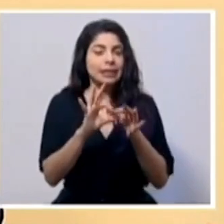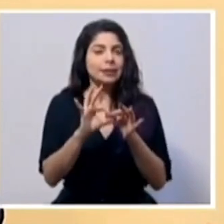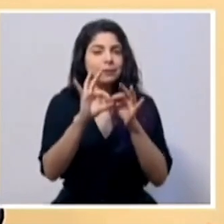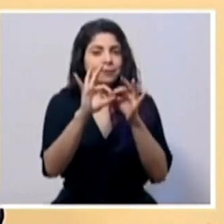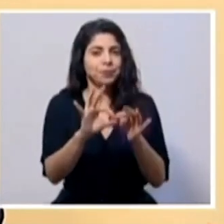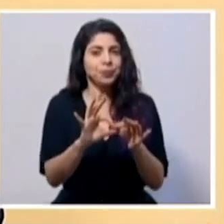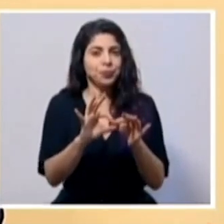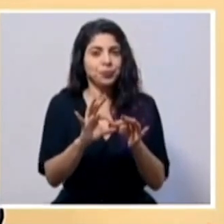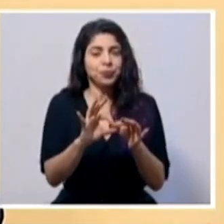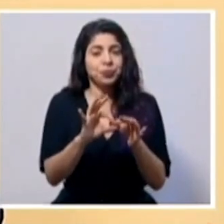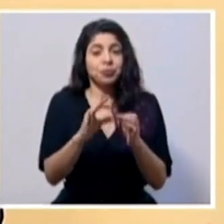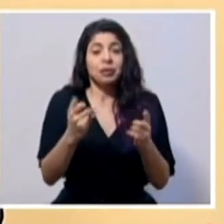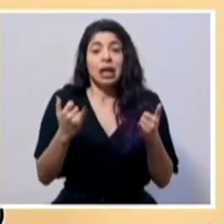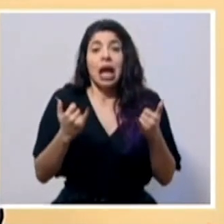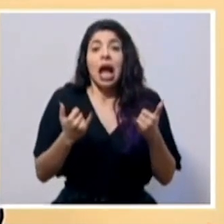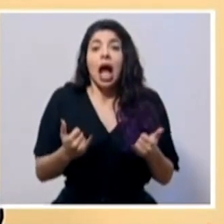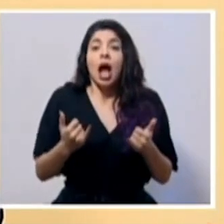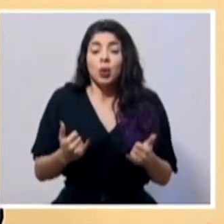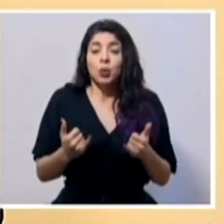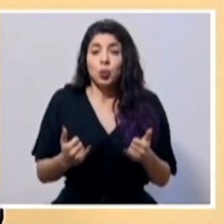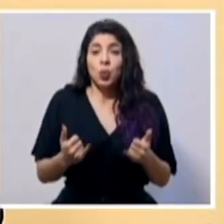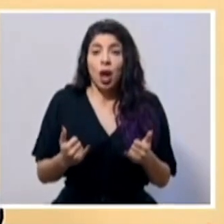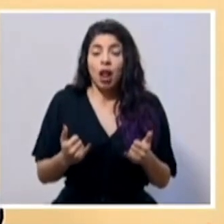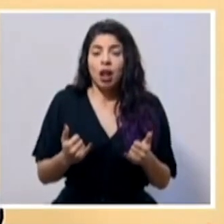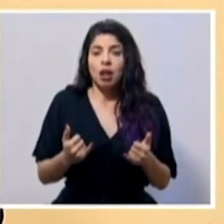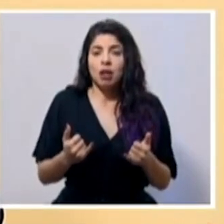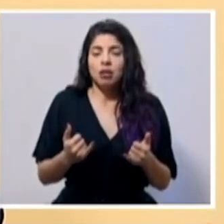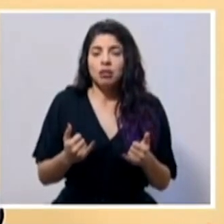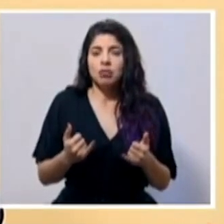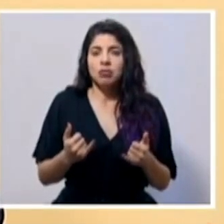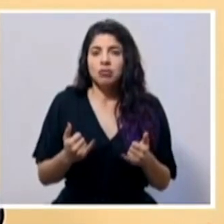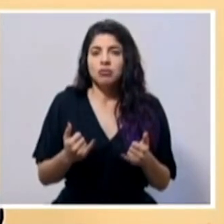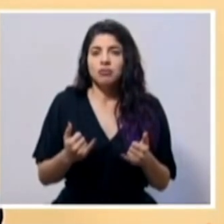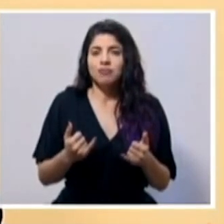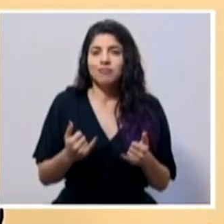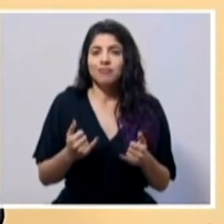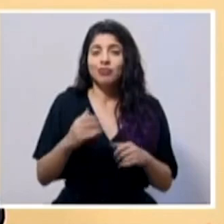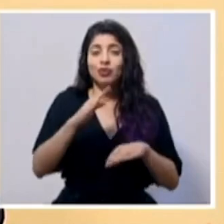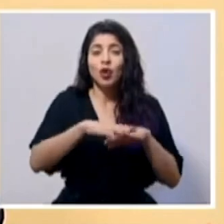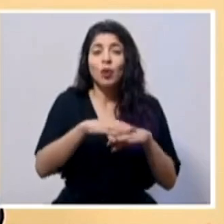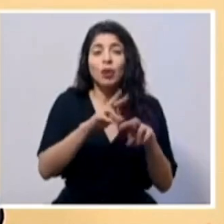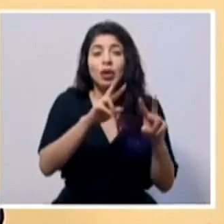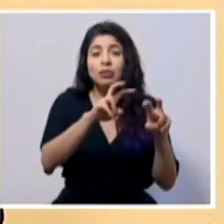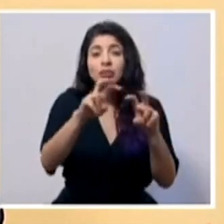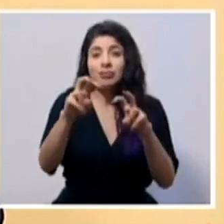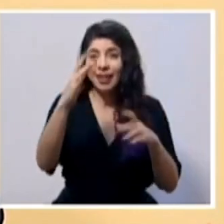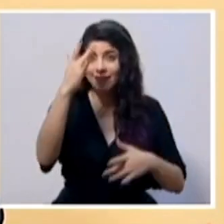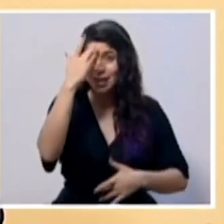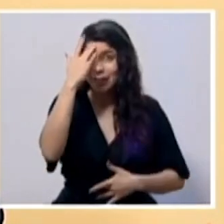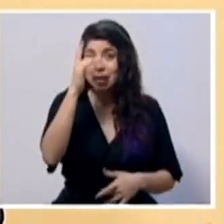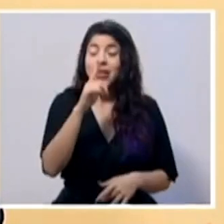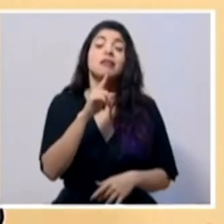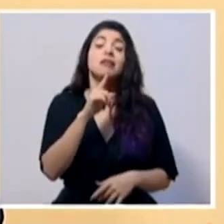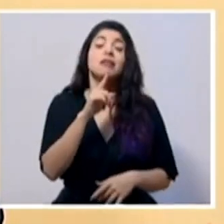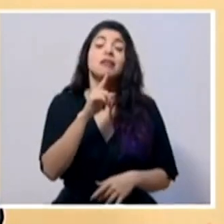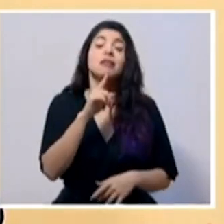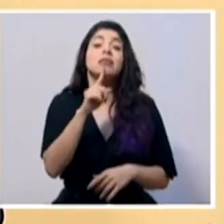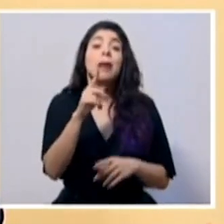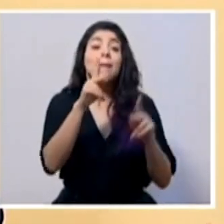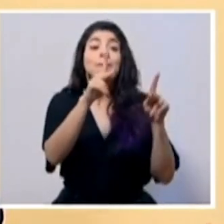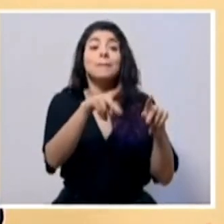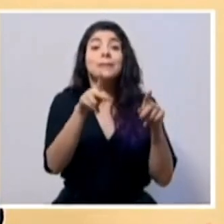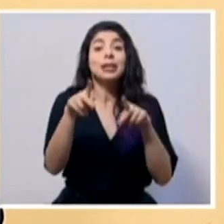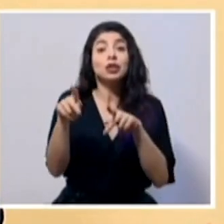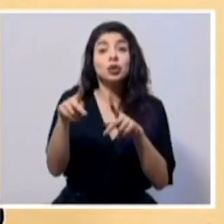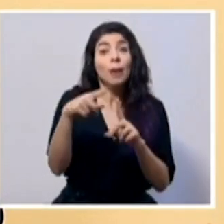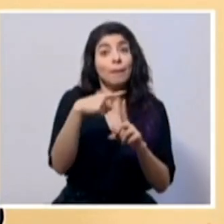respecto a la actualización del el rastro, en realidad de los